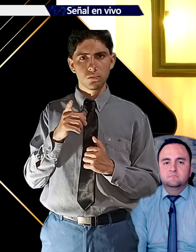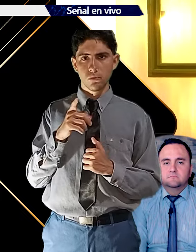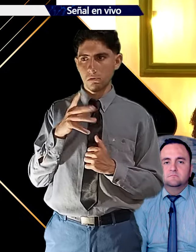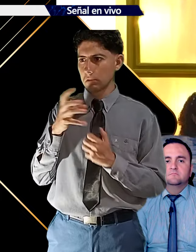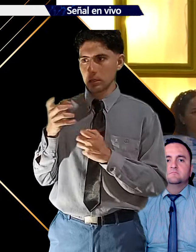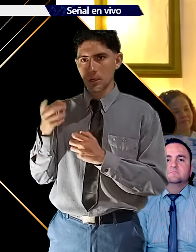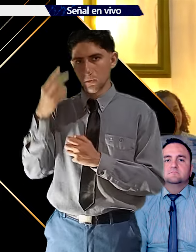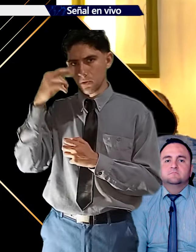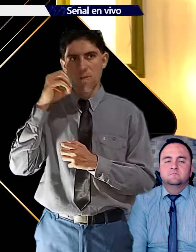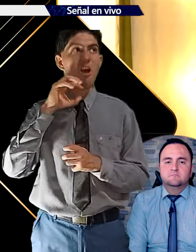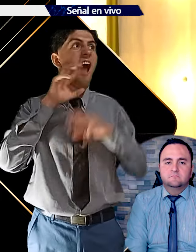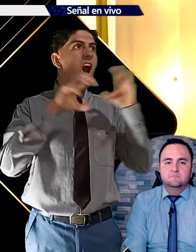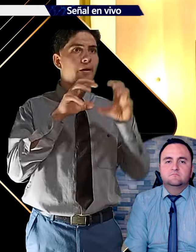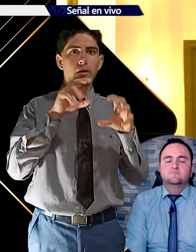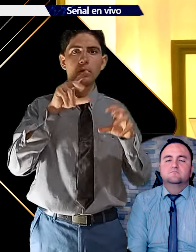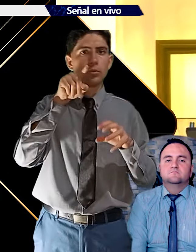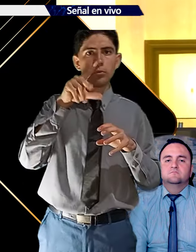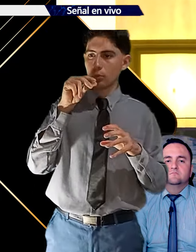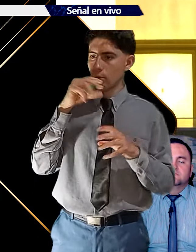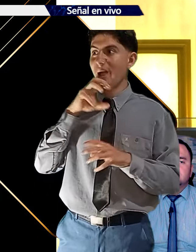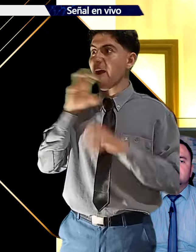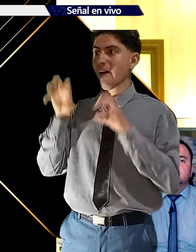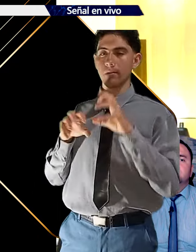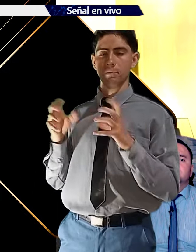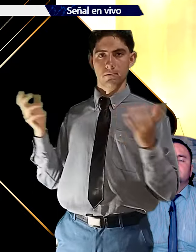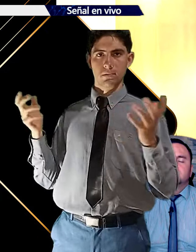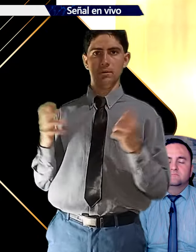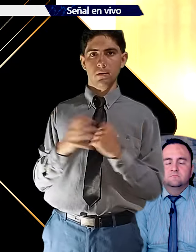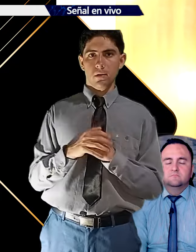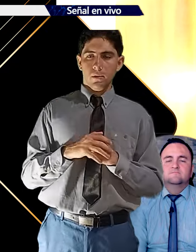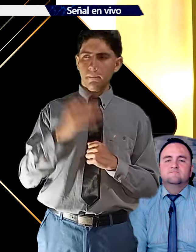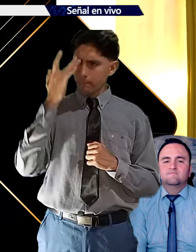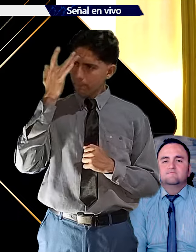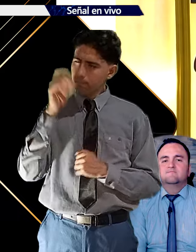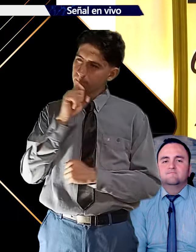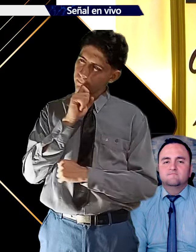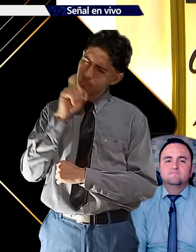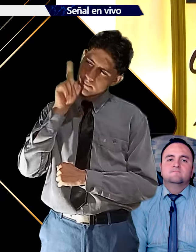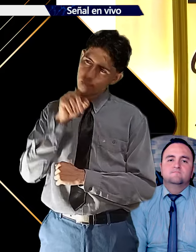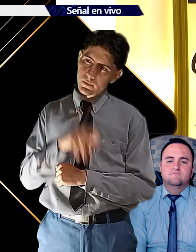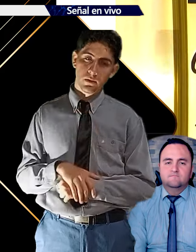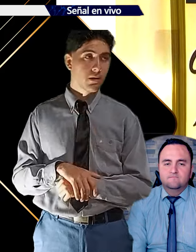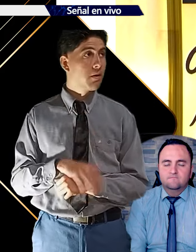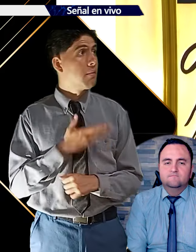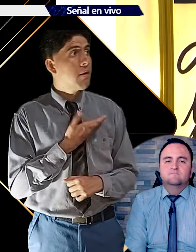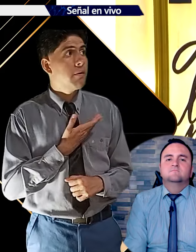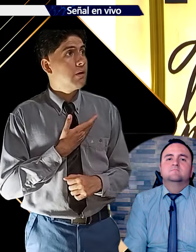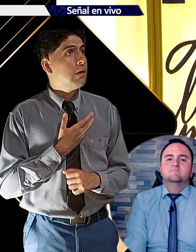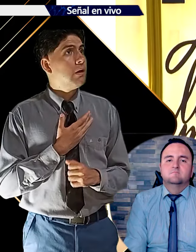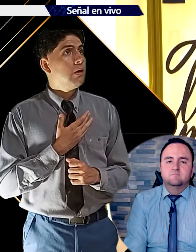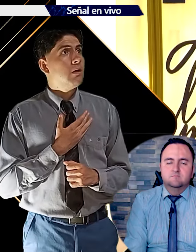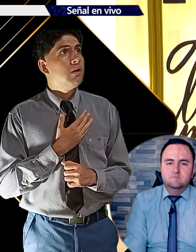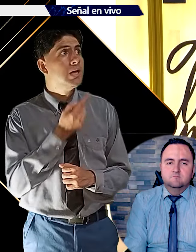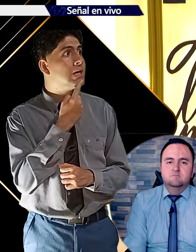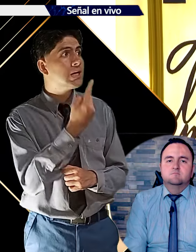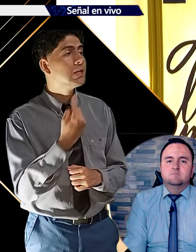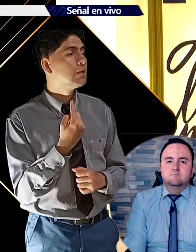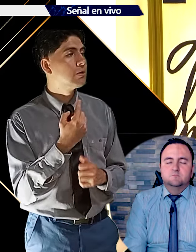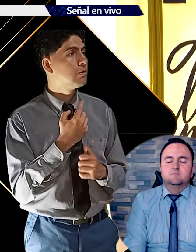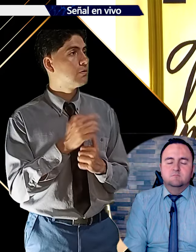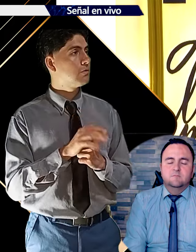tú no quieres que tu hijo te grite, no lo gritas, porque tenemos que gritarlo. Entonces, le dije, ¿por qué me mientes? Esa chocolatina te la dio este